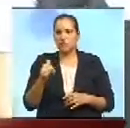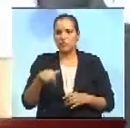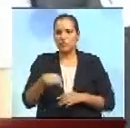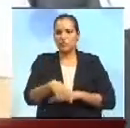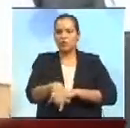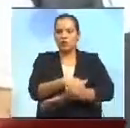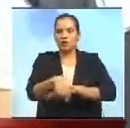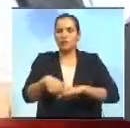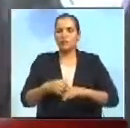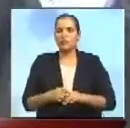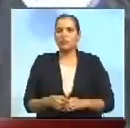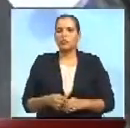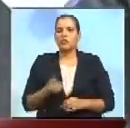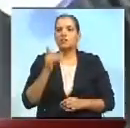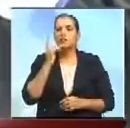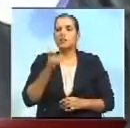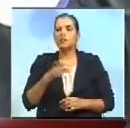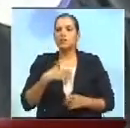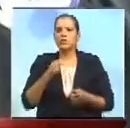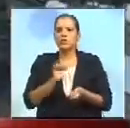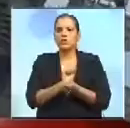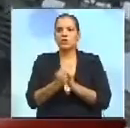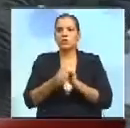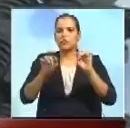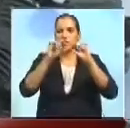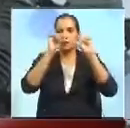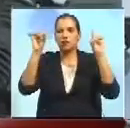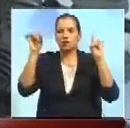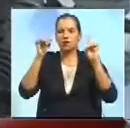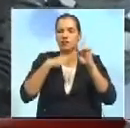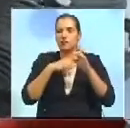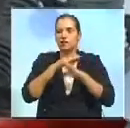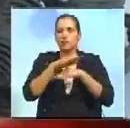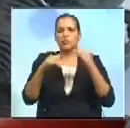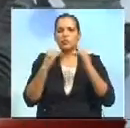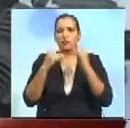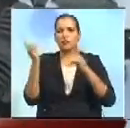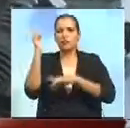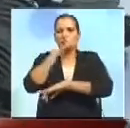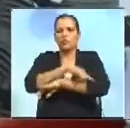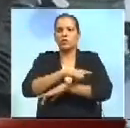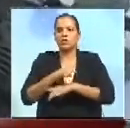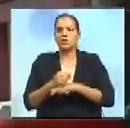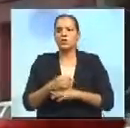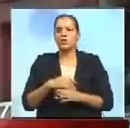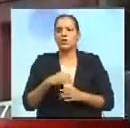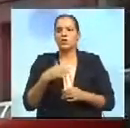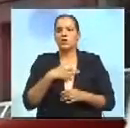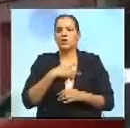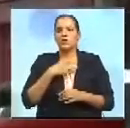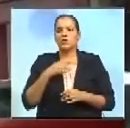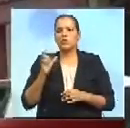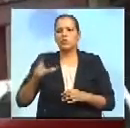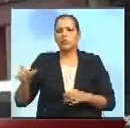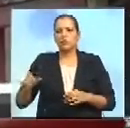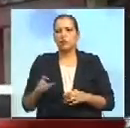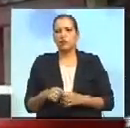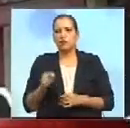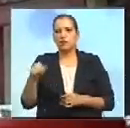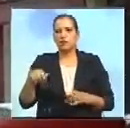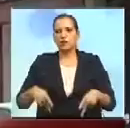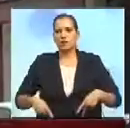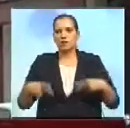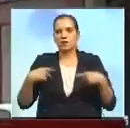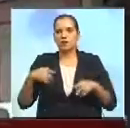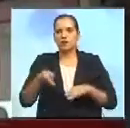los hechos señaló que estos inconvenientes de corte de energía se dan todos los días, poniendo en riesgo la vida de los habitantes asentados en la